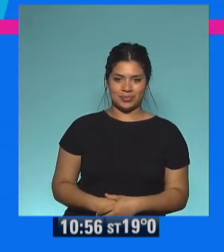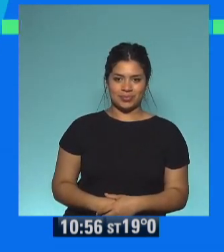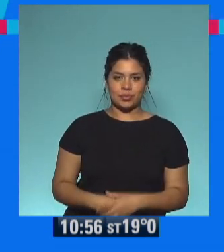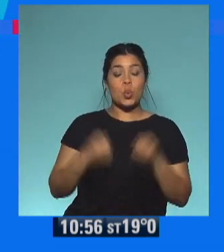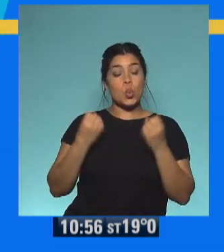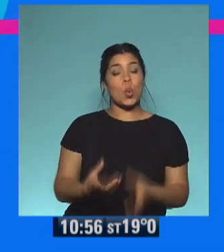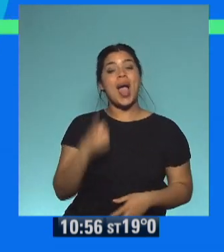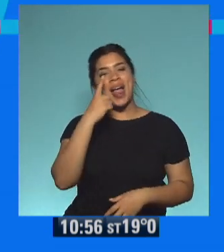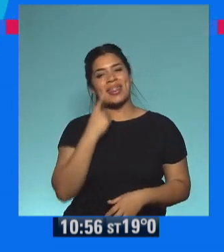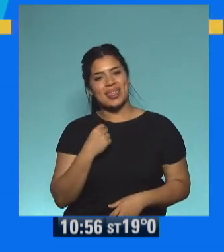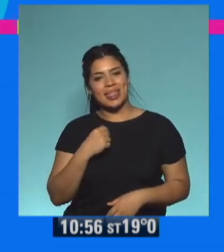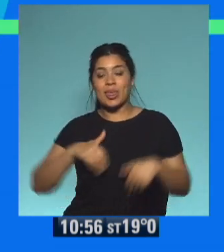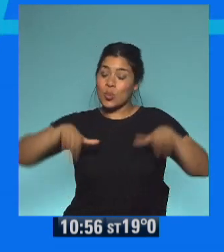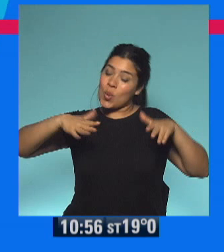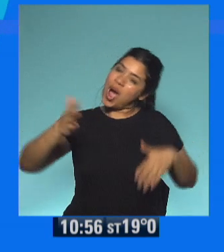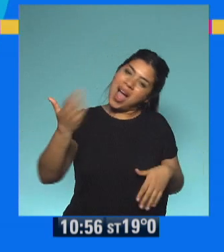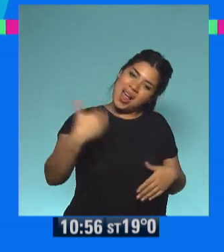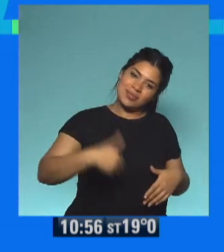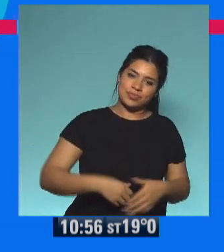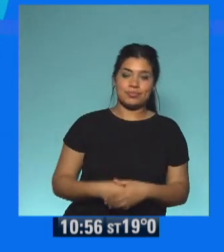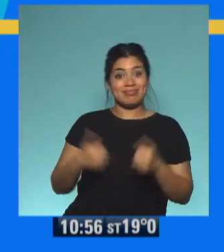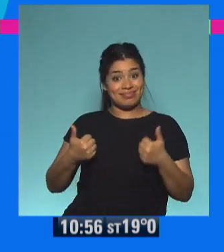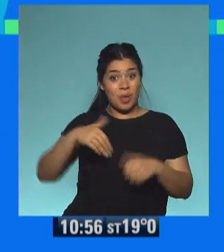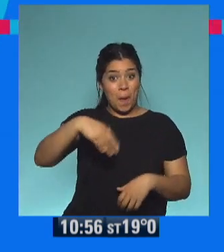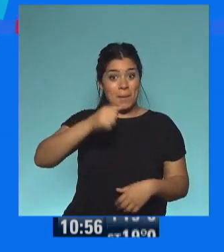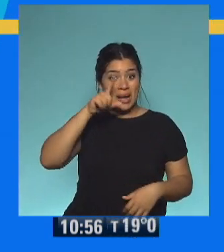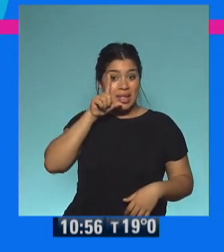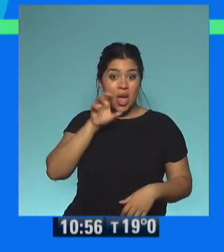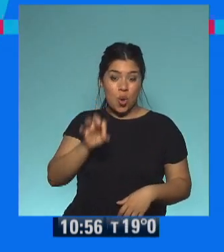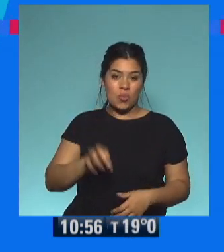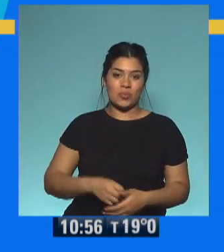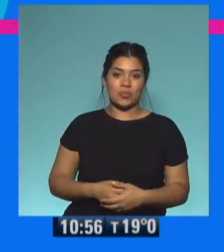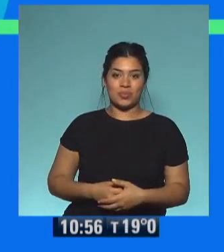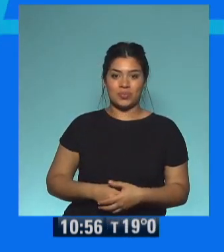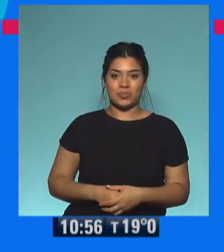¡Buen día! ¡Volemos juntos! ¿Sí? ¡Esa, Mateo! Estamos en eso, Mateo.